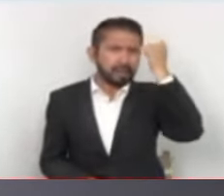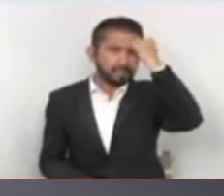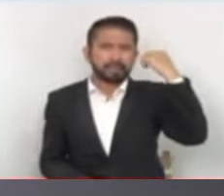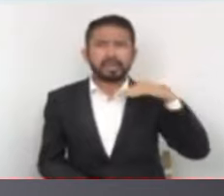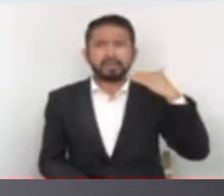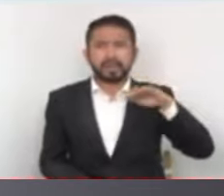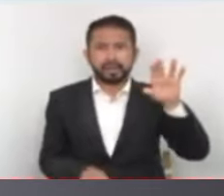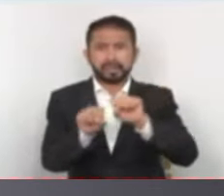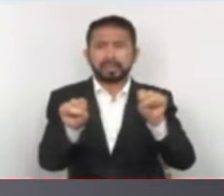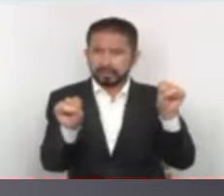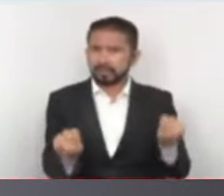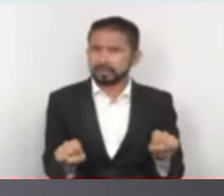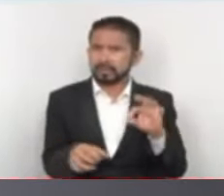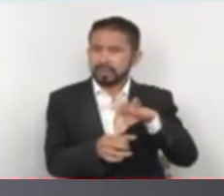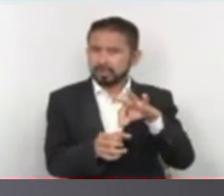tienen unos sistemas